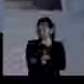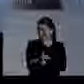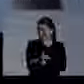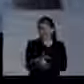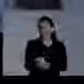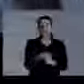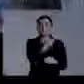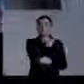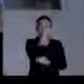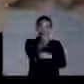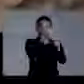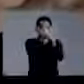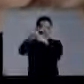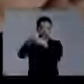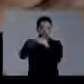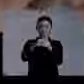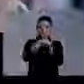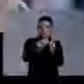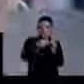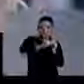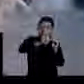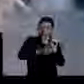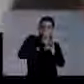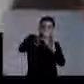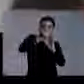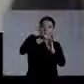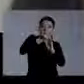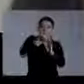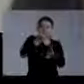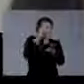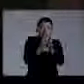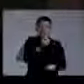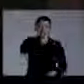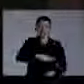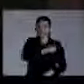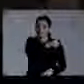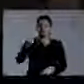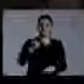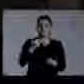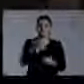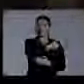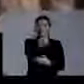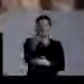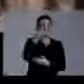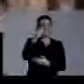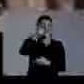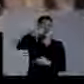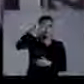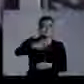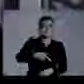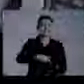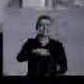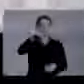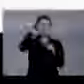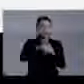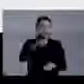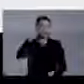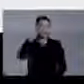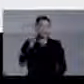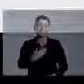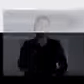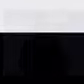Cada voto cuenta. Para tener un Chile de todos, los necesitamos a todos. 17 de noviembre, vota